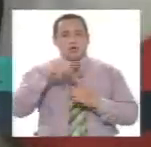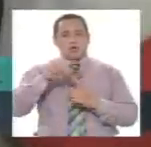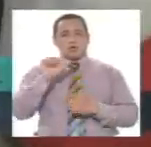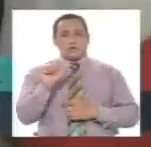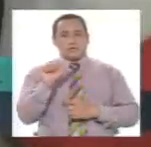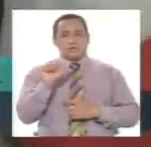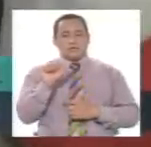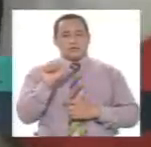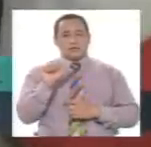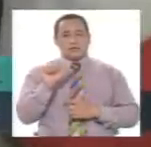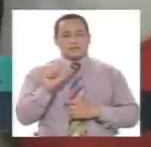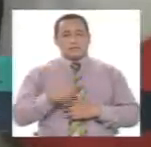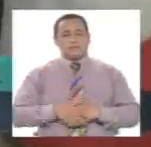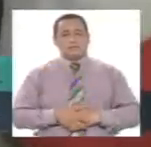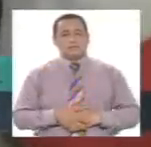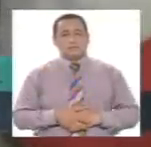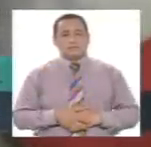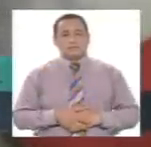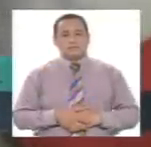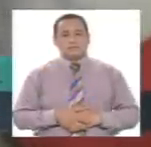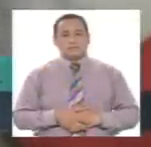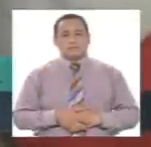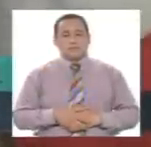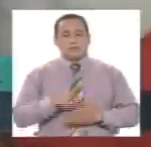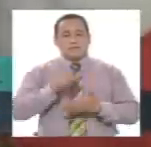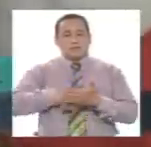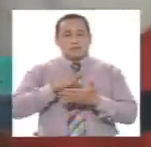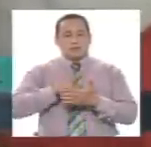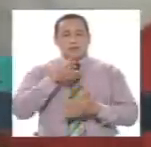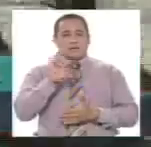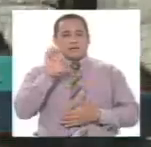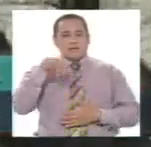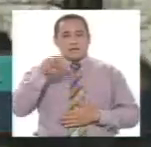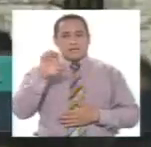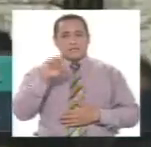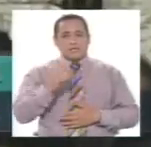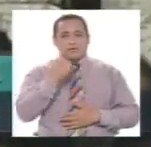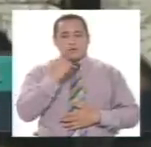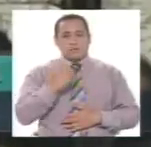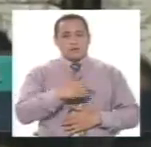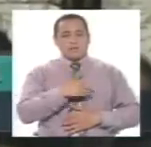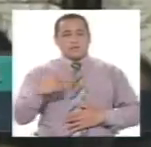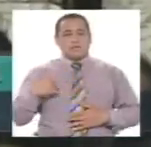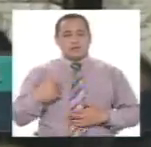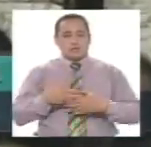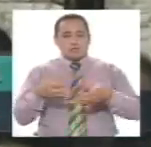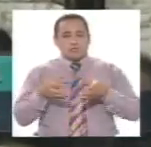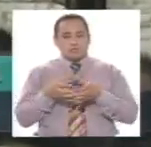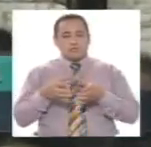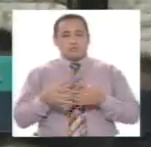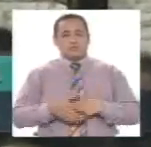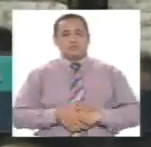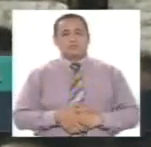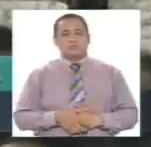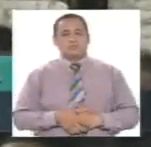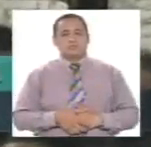Tazo, Presidente Constitucional de la República. Rúbrica René Cornejo Díaz, Presidente del Consejo de